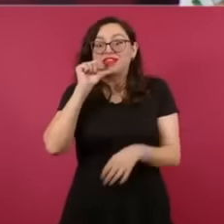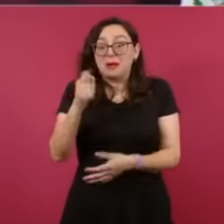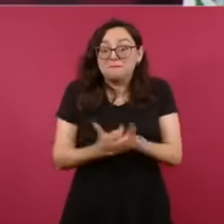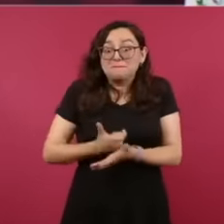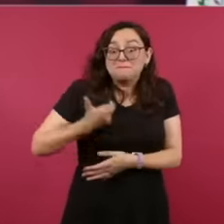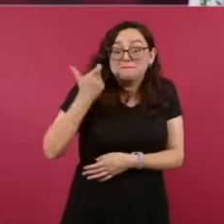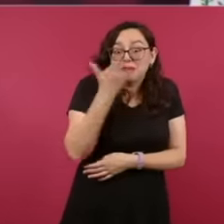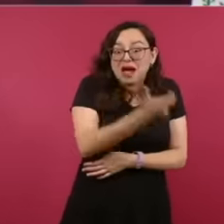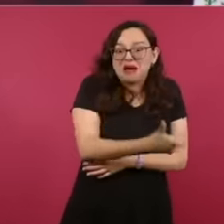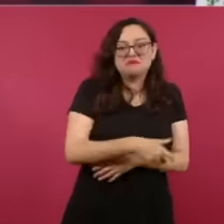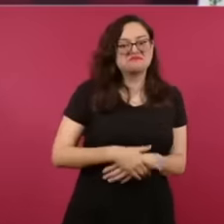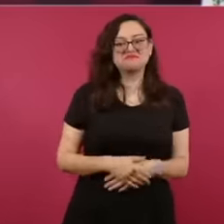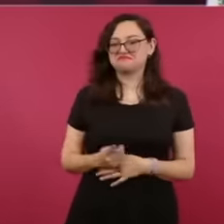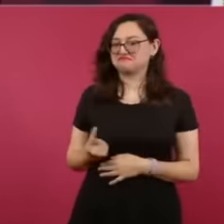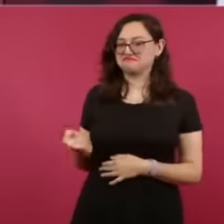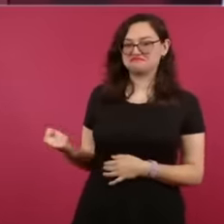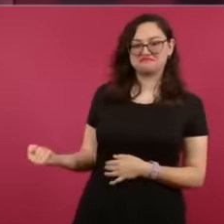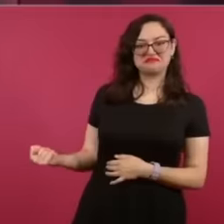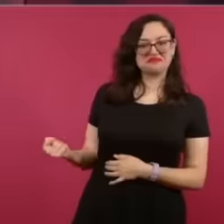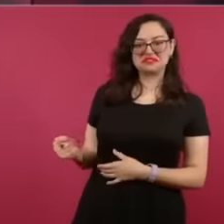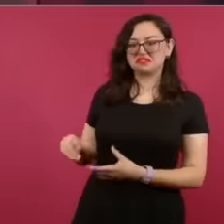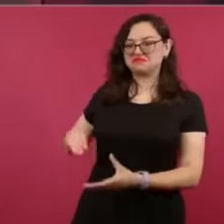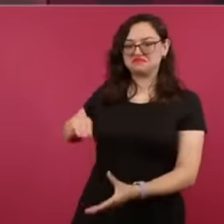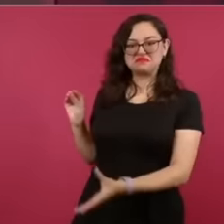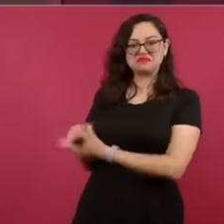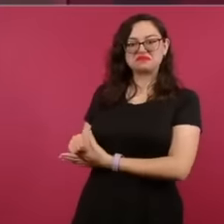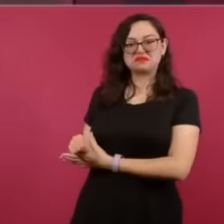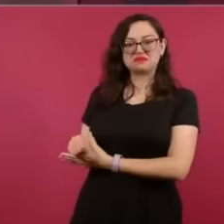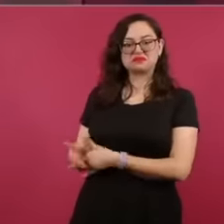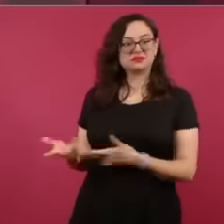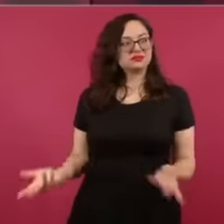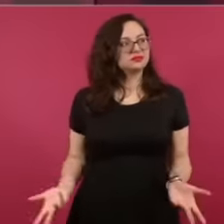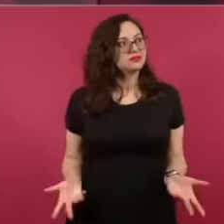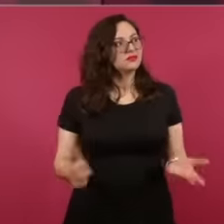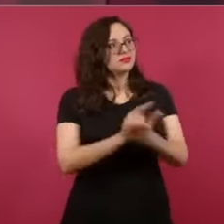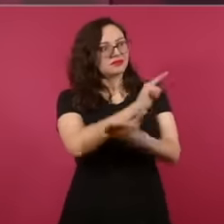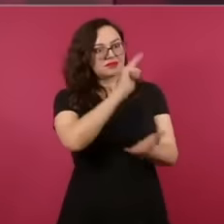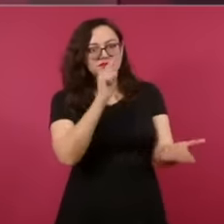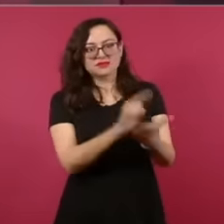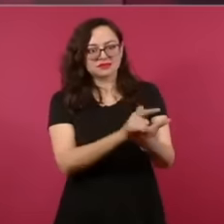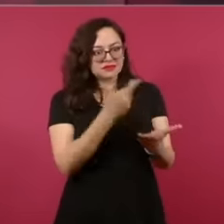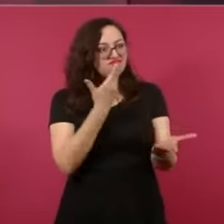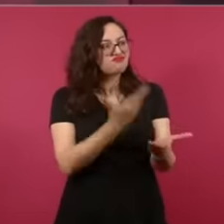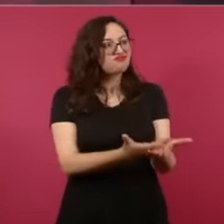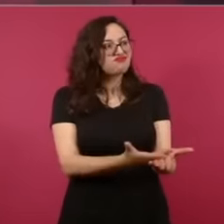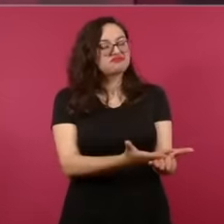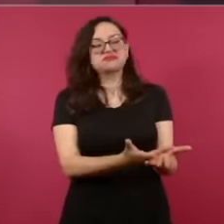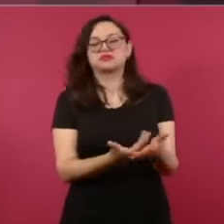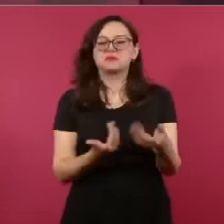Y no solo del gobierno, sino violando la ley,